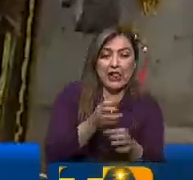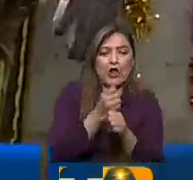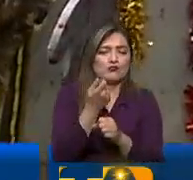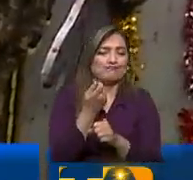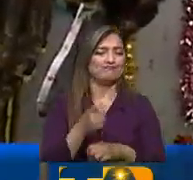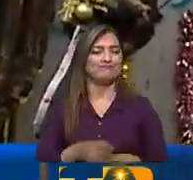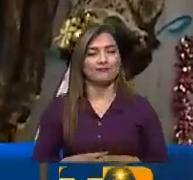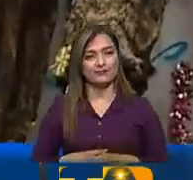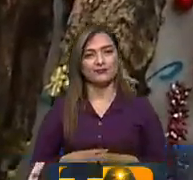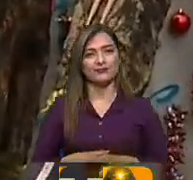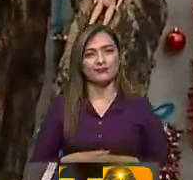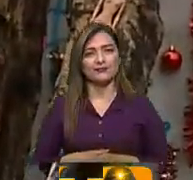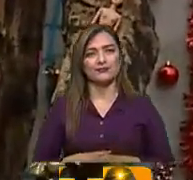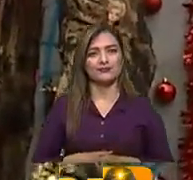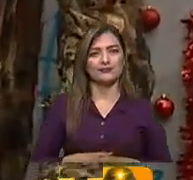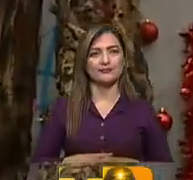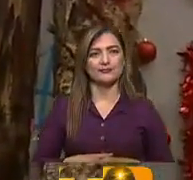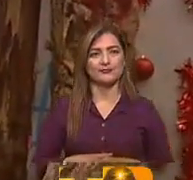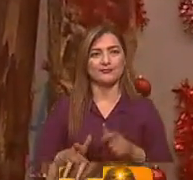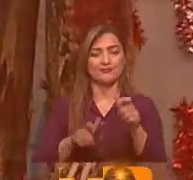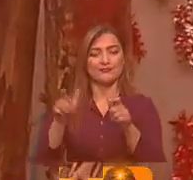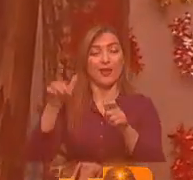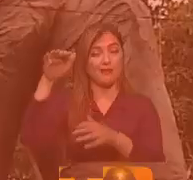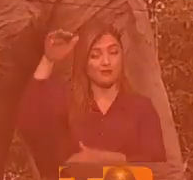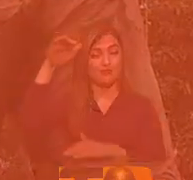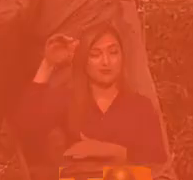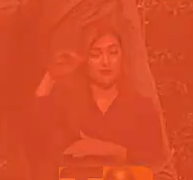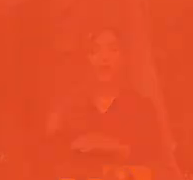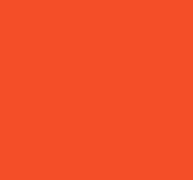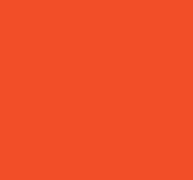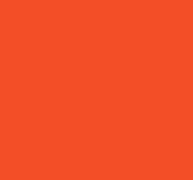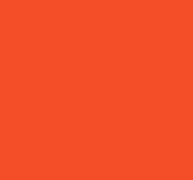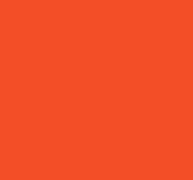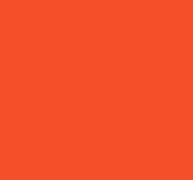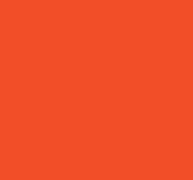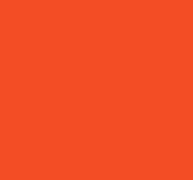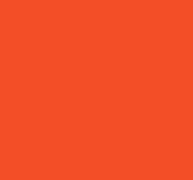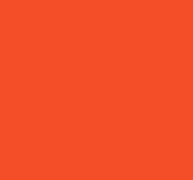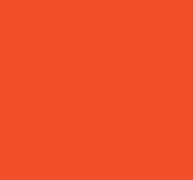de papel, serán desmantelados por los artesanos. Paul Tutibén, 24 horas.